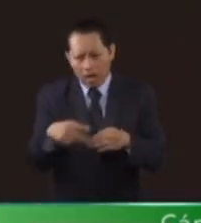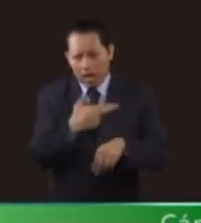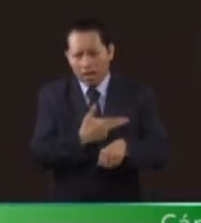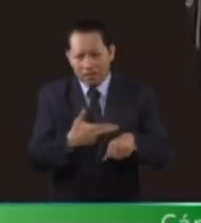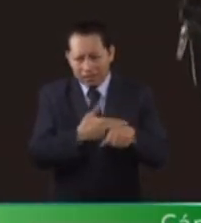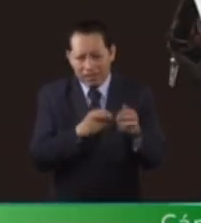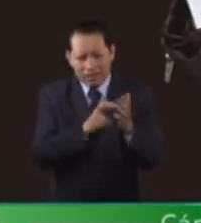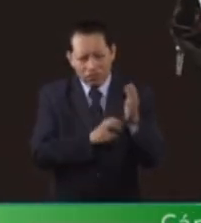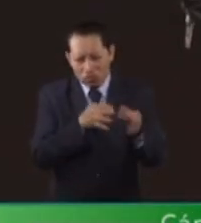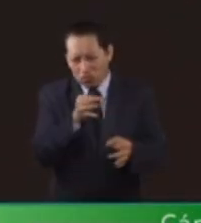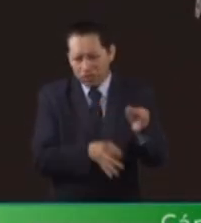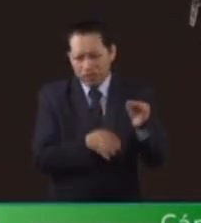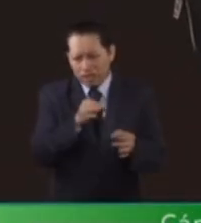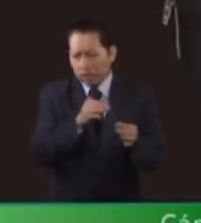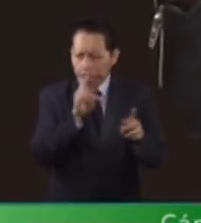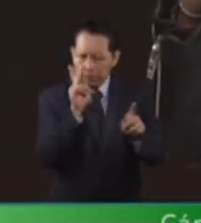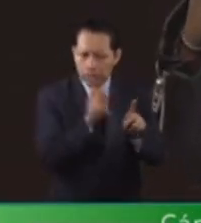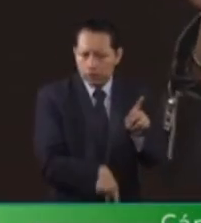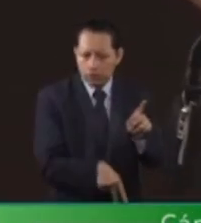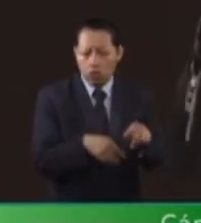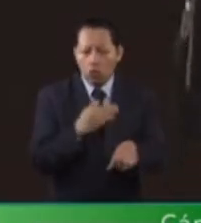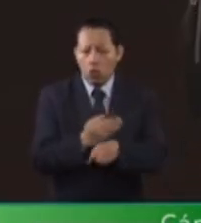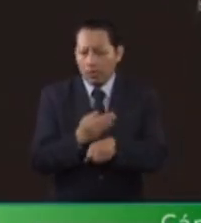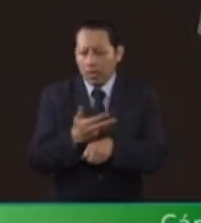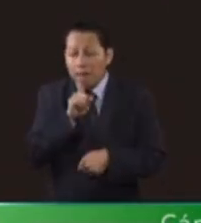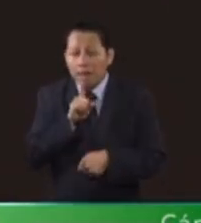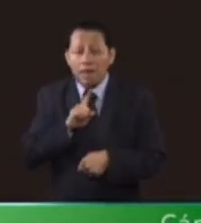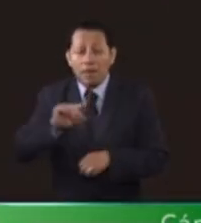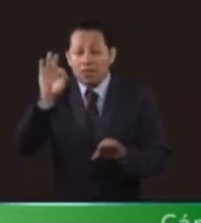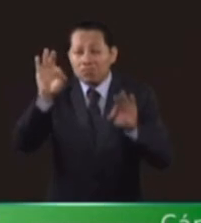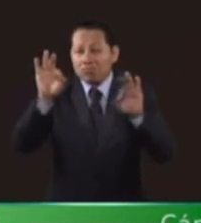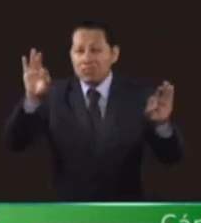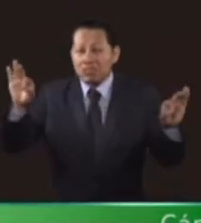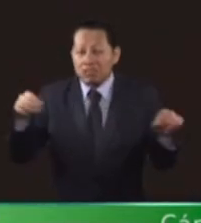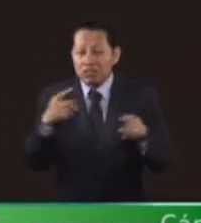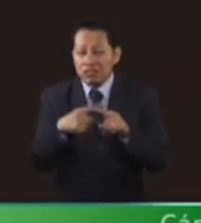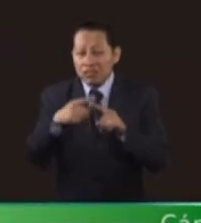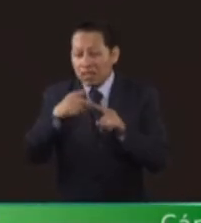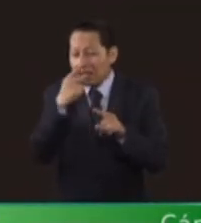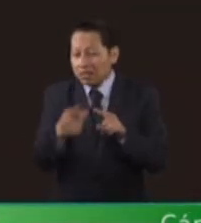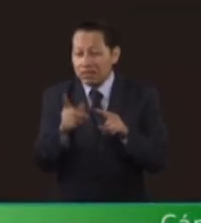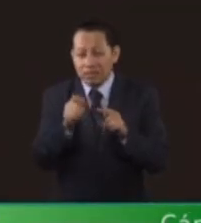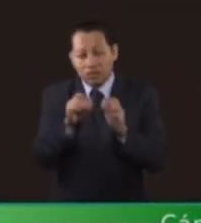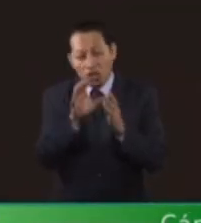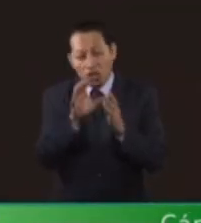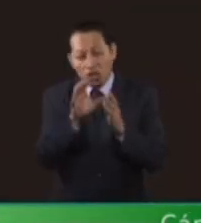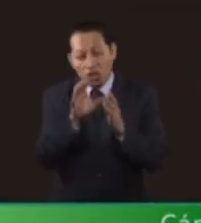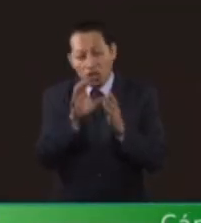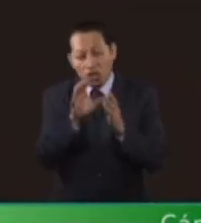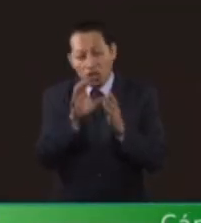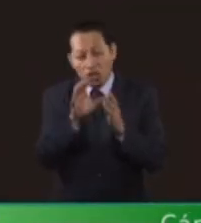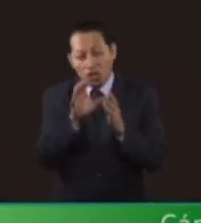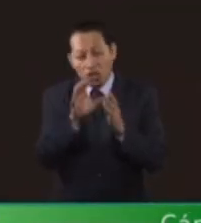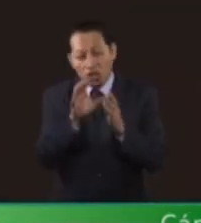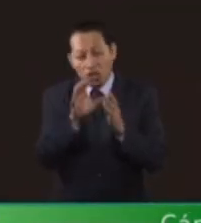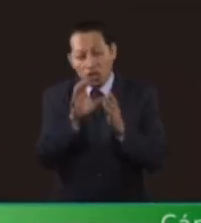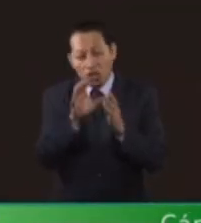reforma judicial que hoy está teniendo un hijo más que es la reforma de supremacía constitucional esto